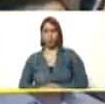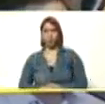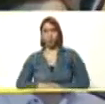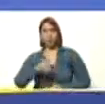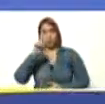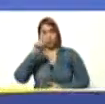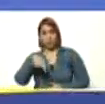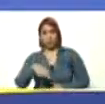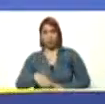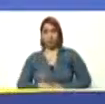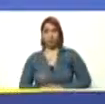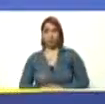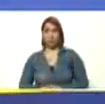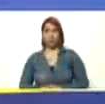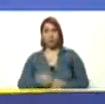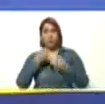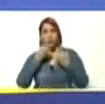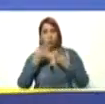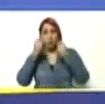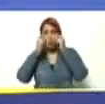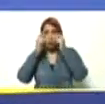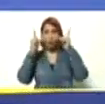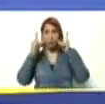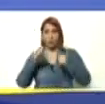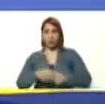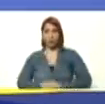También me causa